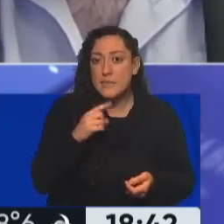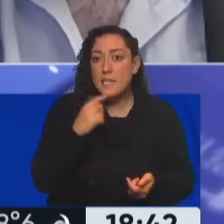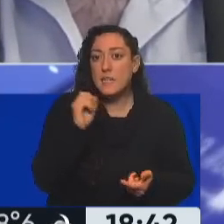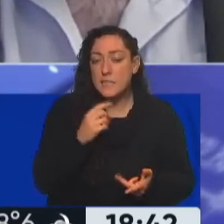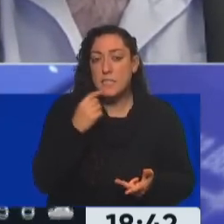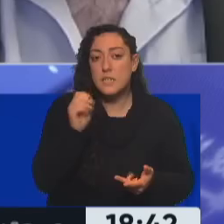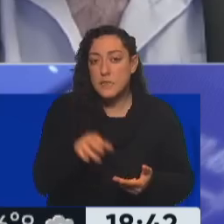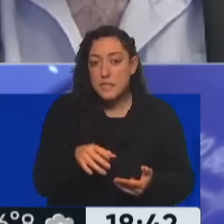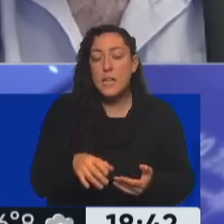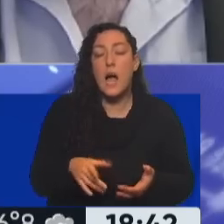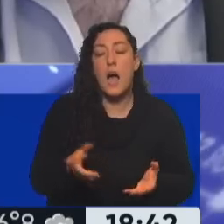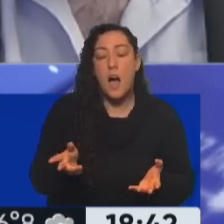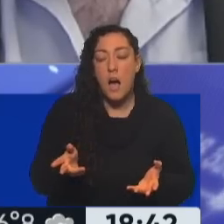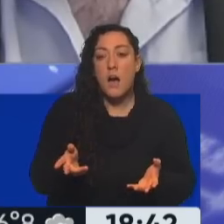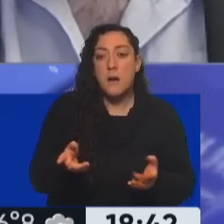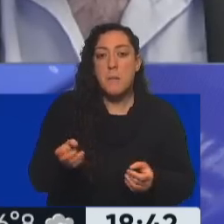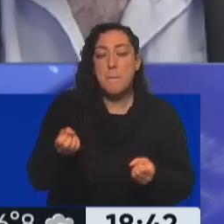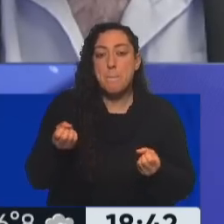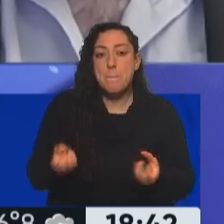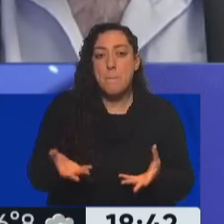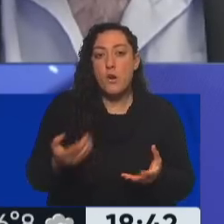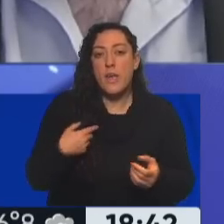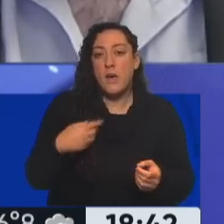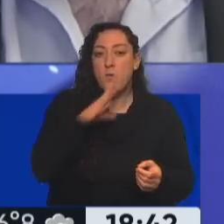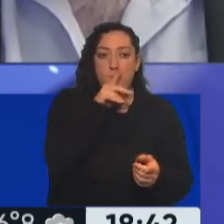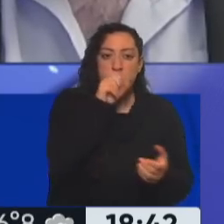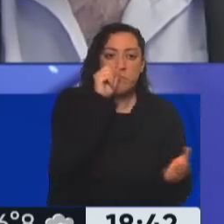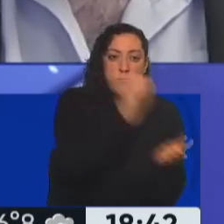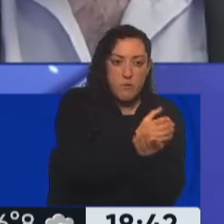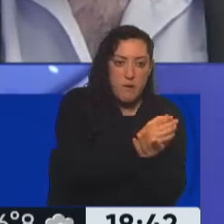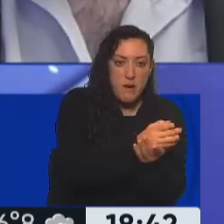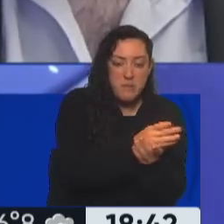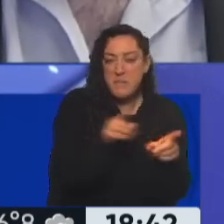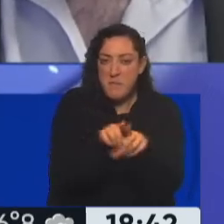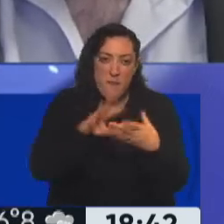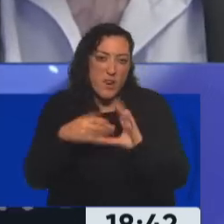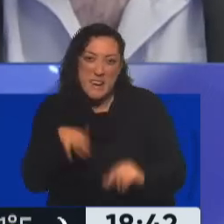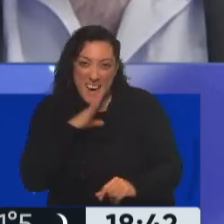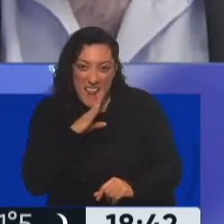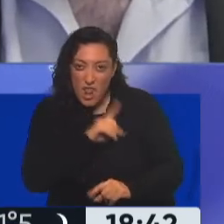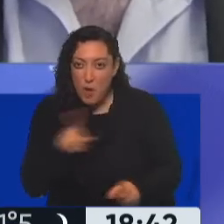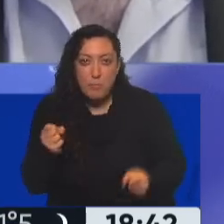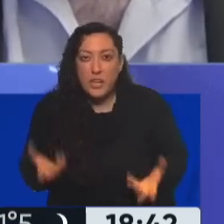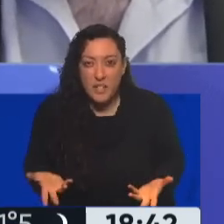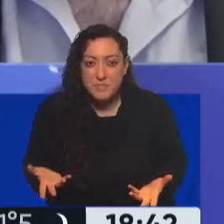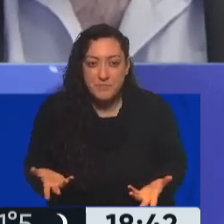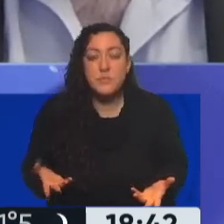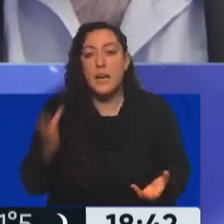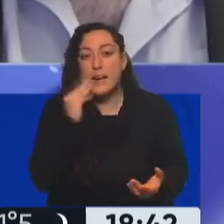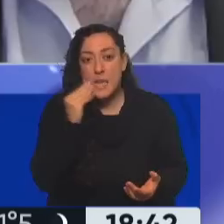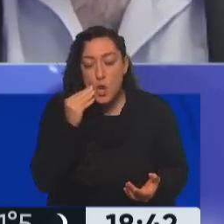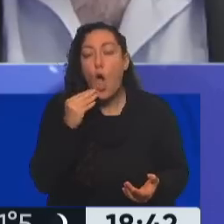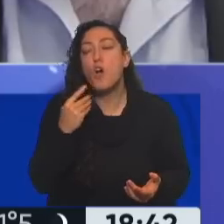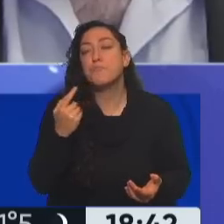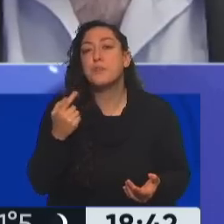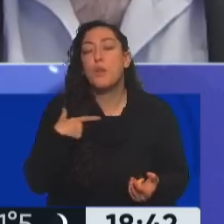De hecho, se debatía mucho, bueno, ¿por qué como le pusieron sanciones a Rusia, no lo hacen con Israel? De hecho, el Reino Unido está avanzando en ese sentido con